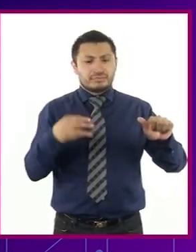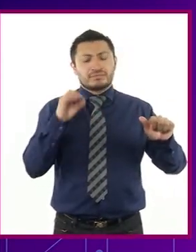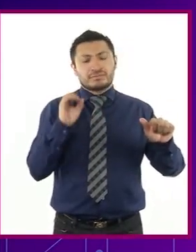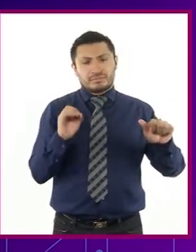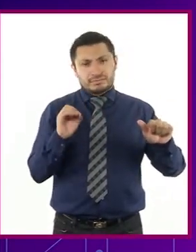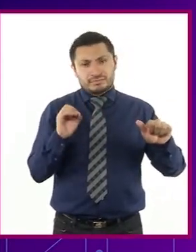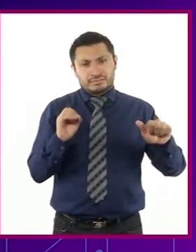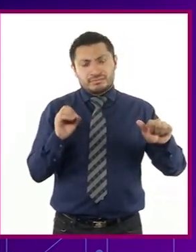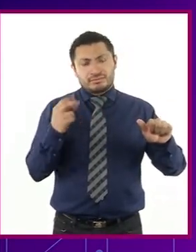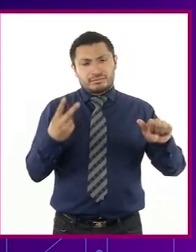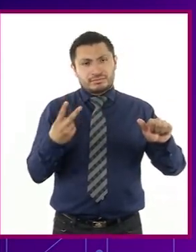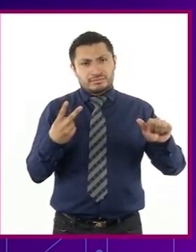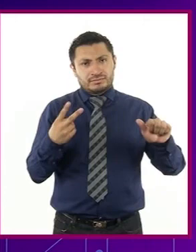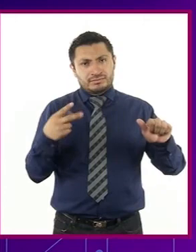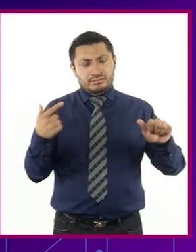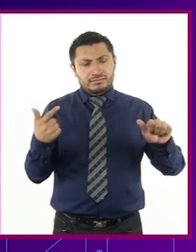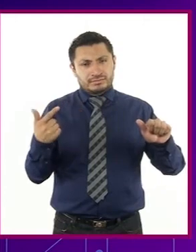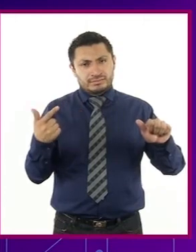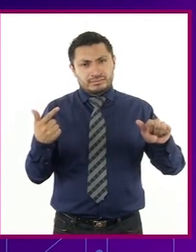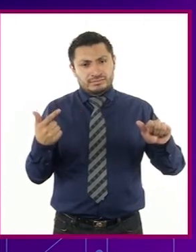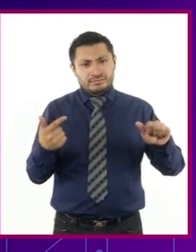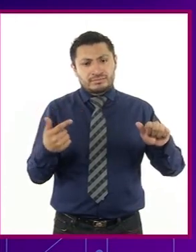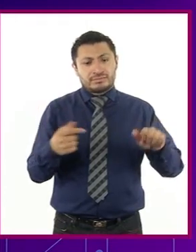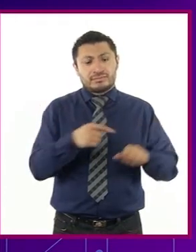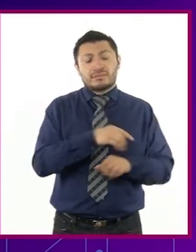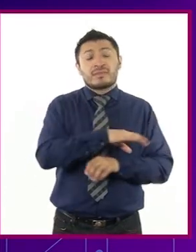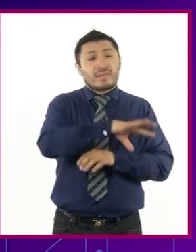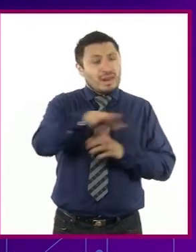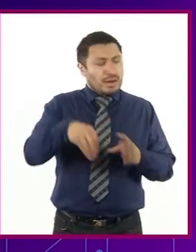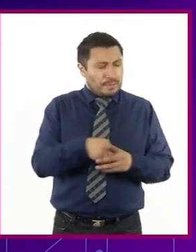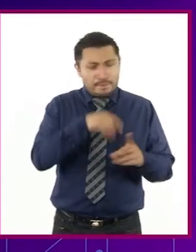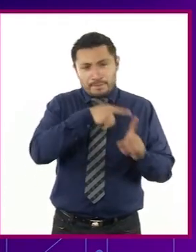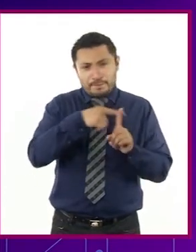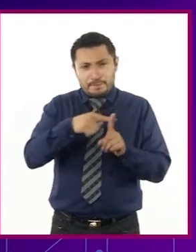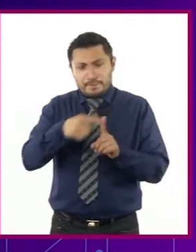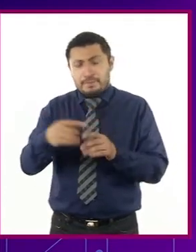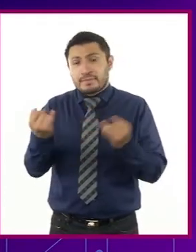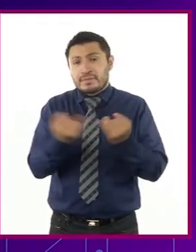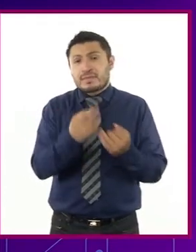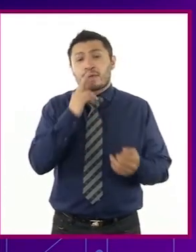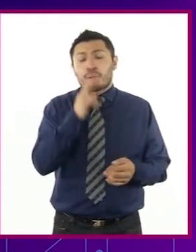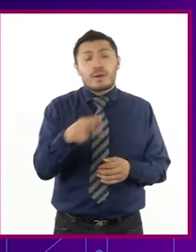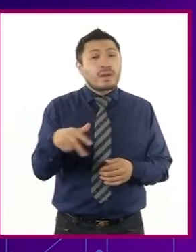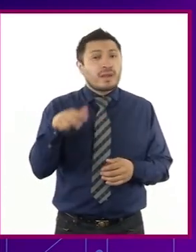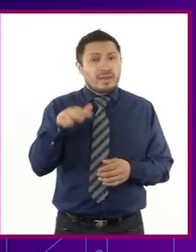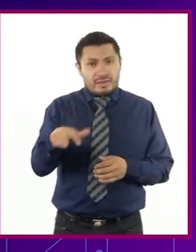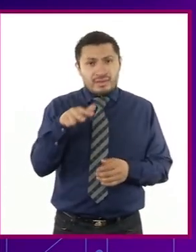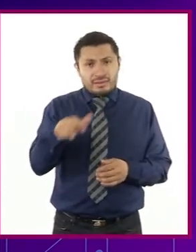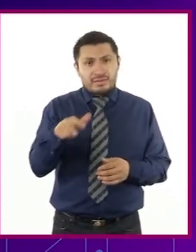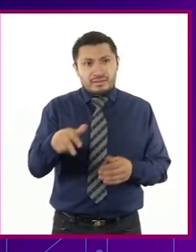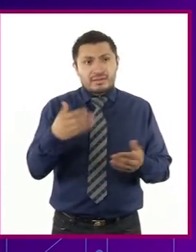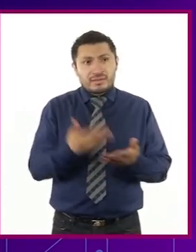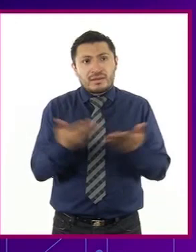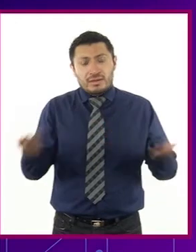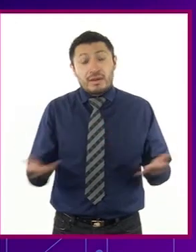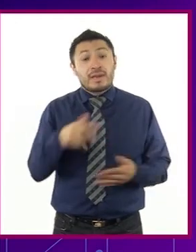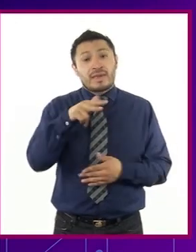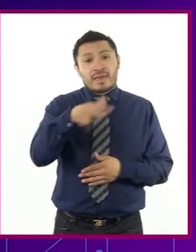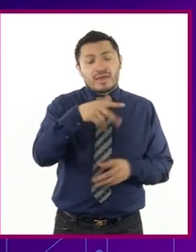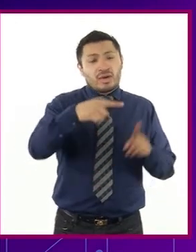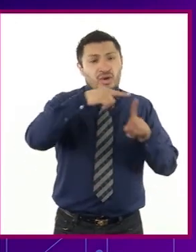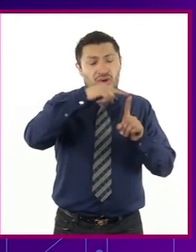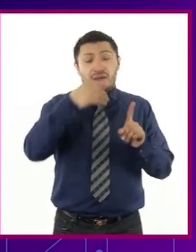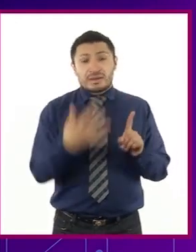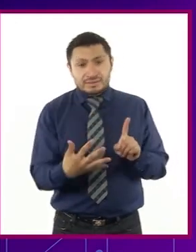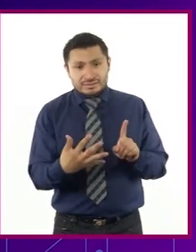0, 2 y 7. La suma de esos valores es igual a 18. Ahora, 18 se divide entre